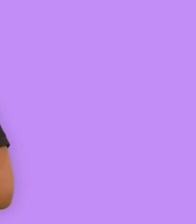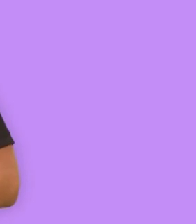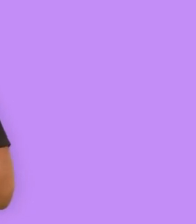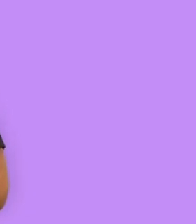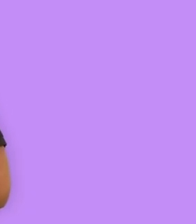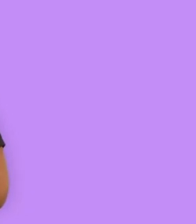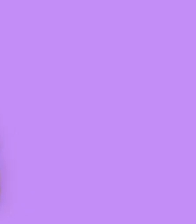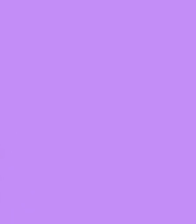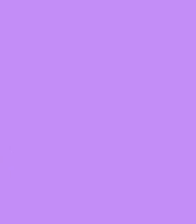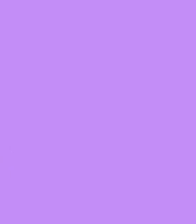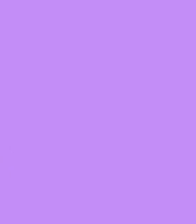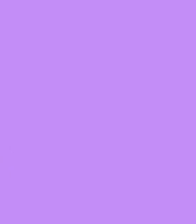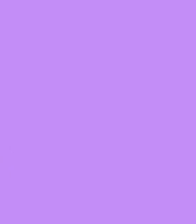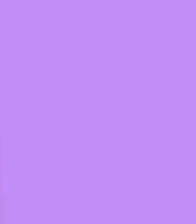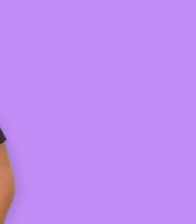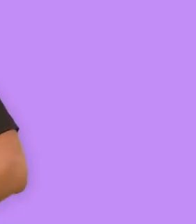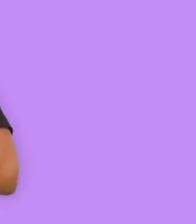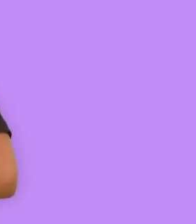Disfrutar.